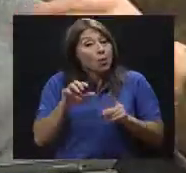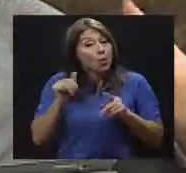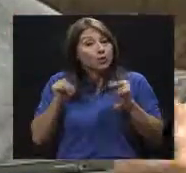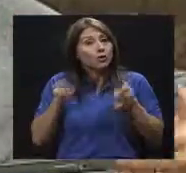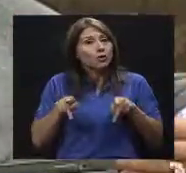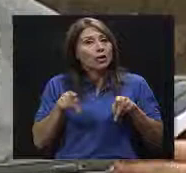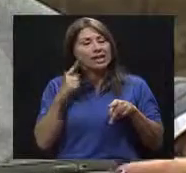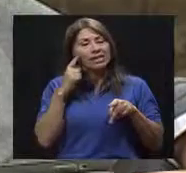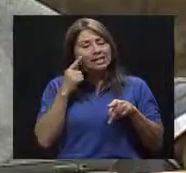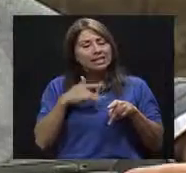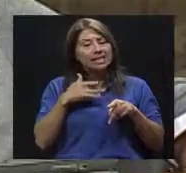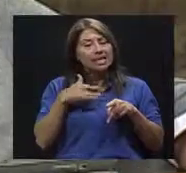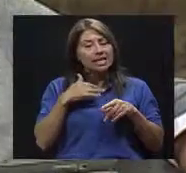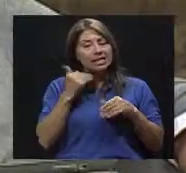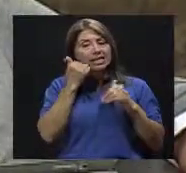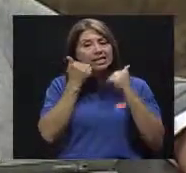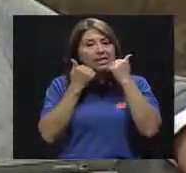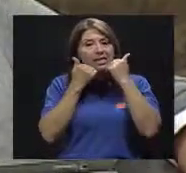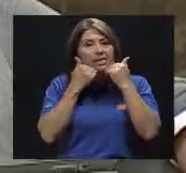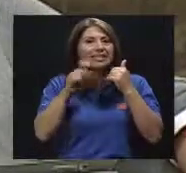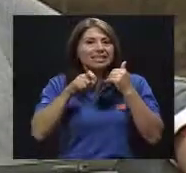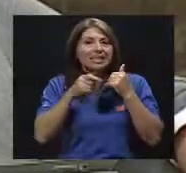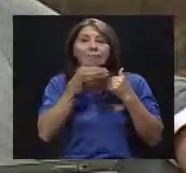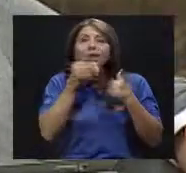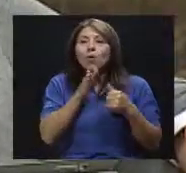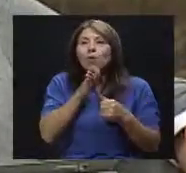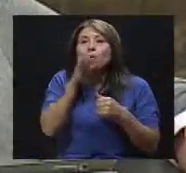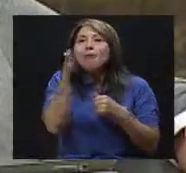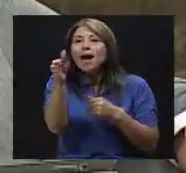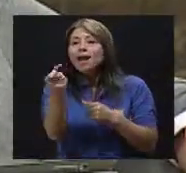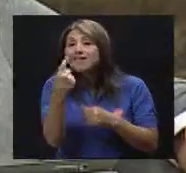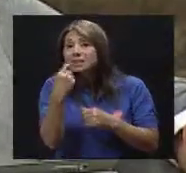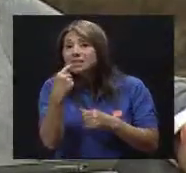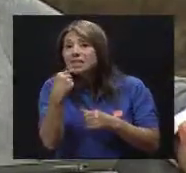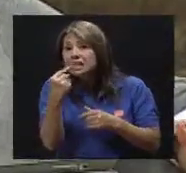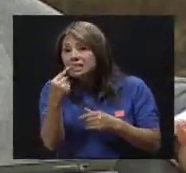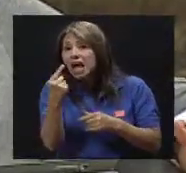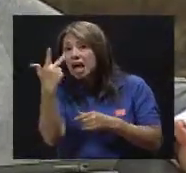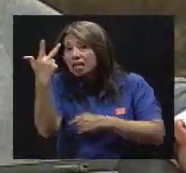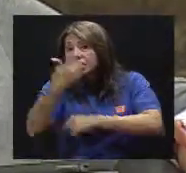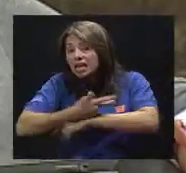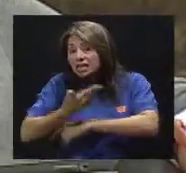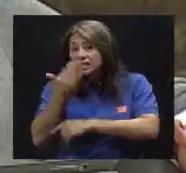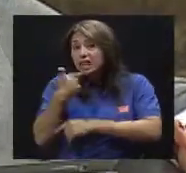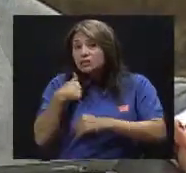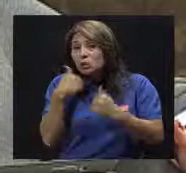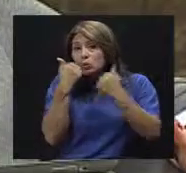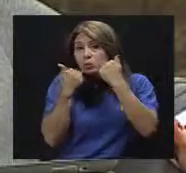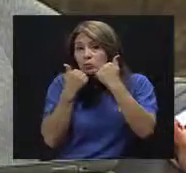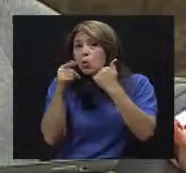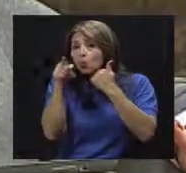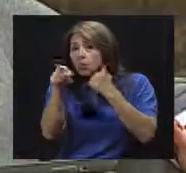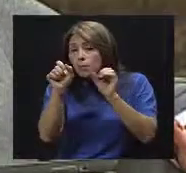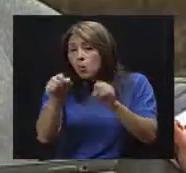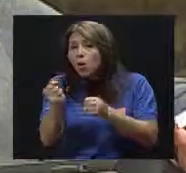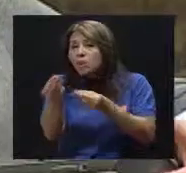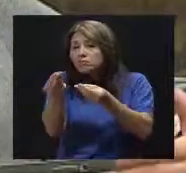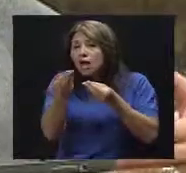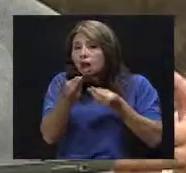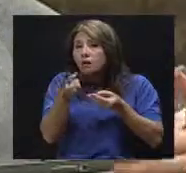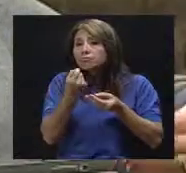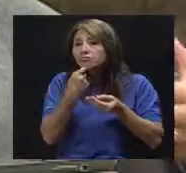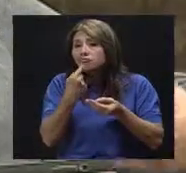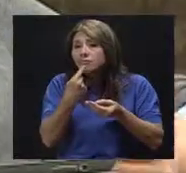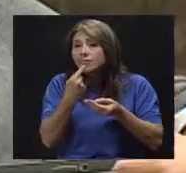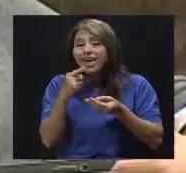popularmente, y llegue a una farmacia y le diga al farmacéutico, mire, desde hace 3 días tengo fiebre, ¿qué me recomendaría usted para tratar ese problema de salud? ¿Y qué